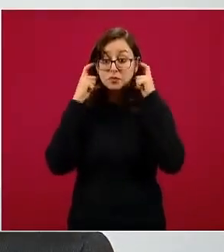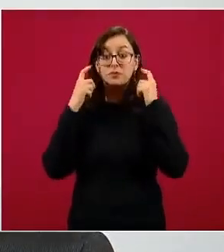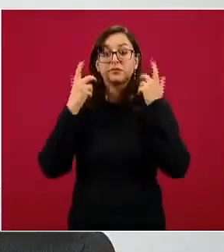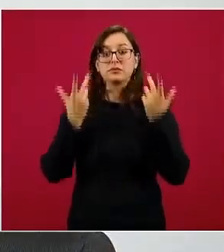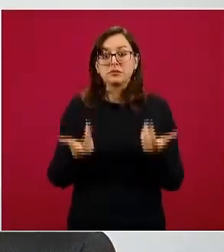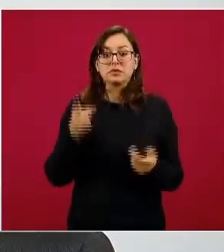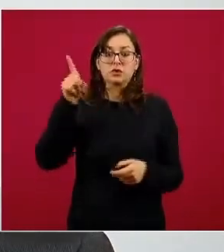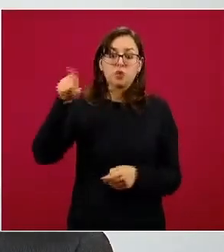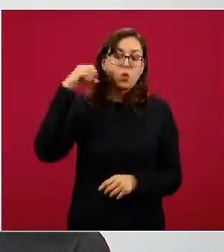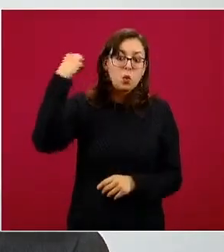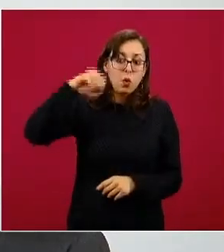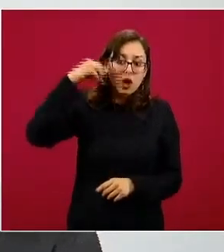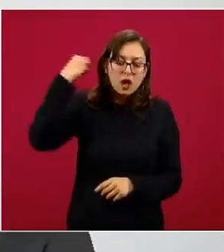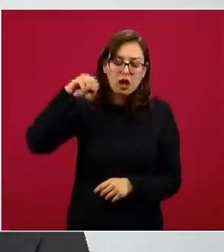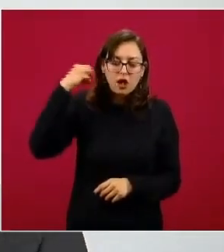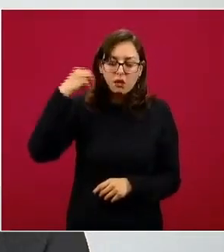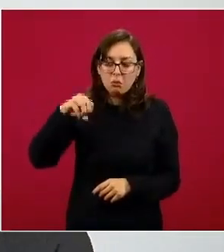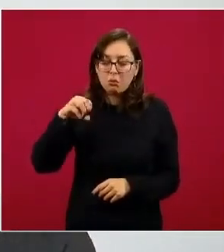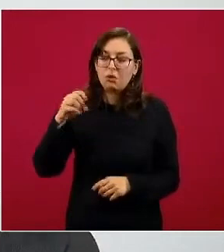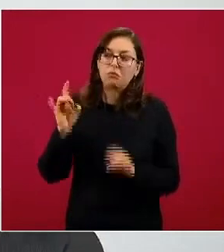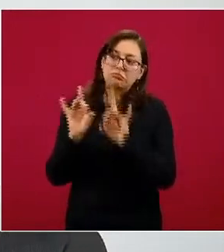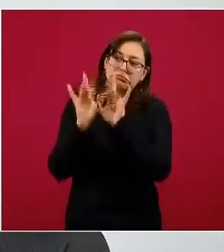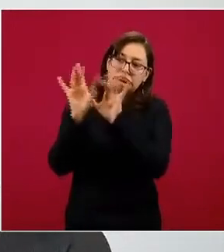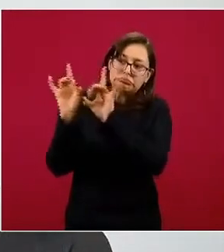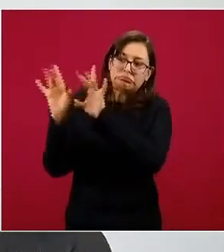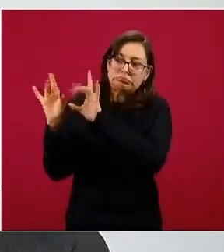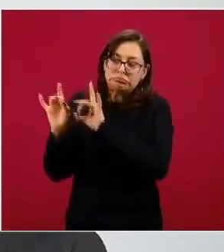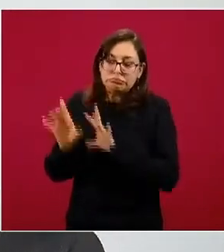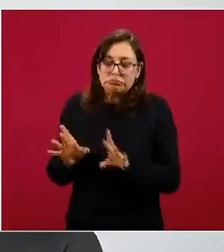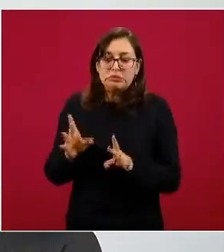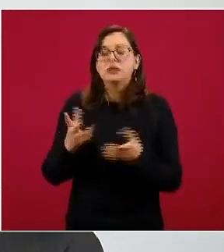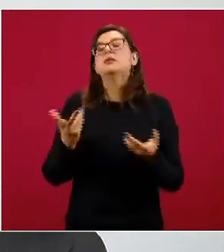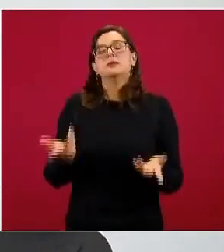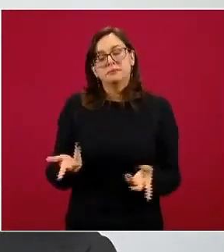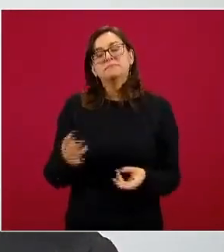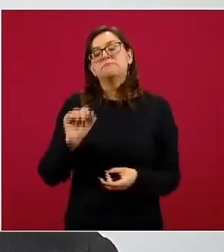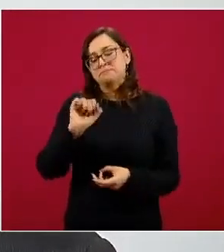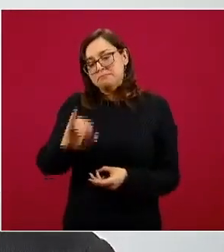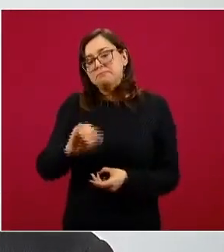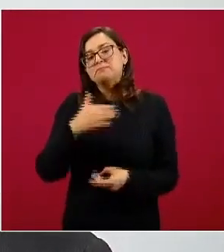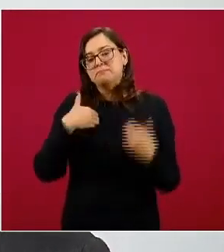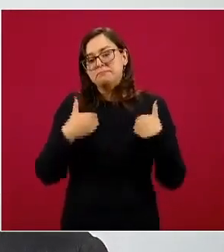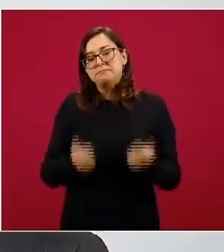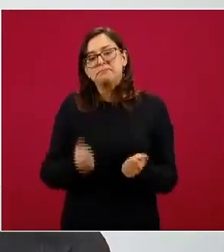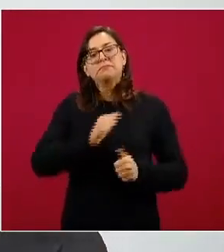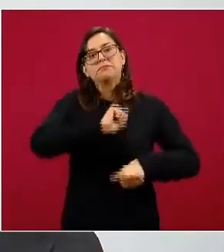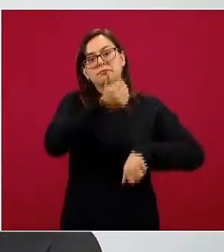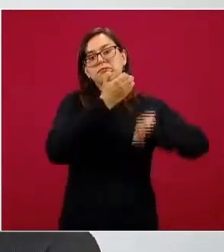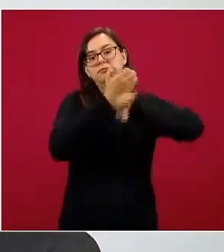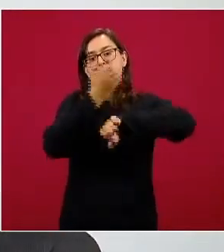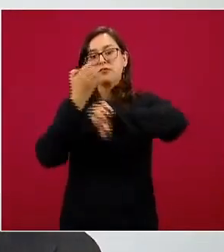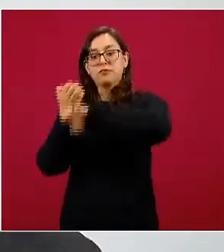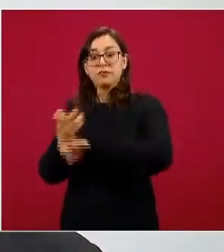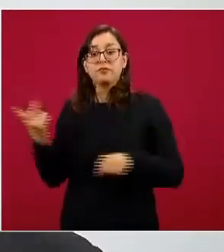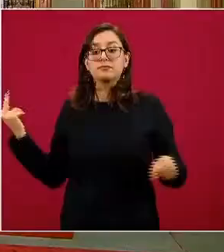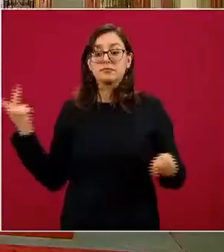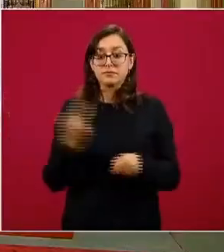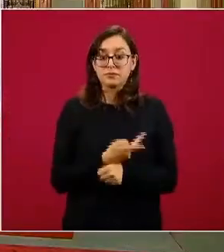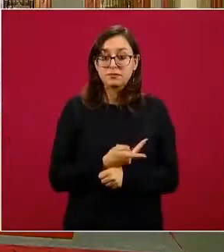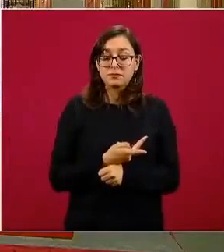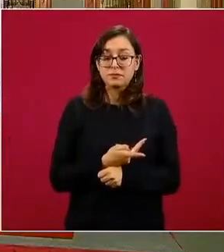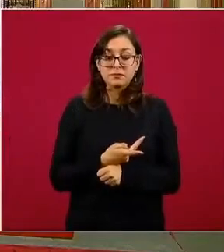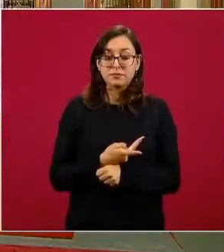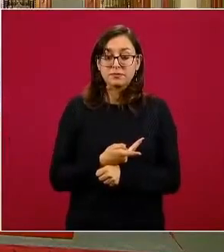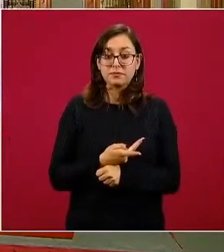están dando en Oaxaca. Comentamos otros casos que se dieron en Oaxaca, que se dieron en algunas entidades federativas, donde enseguida